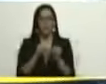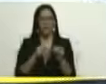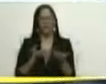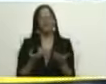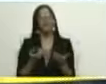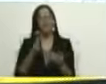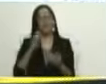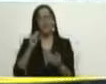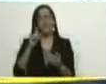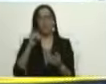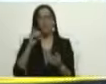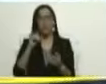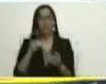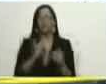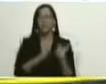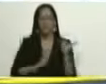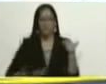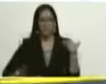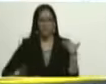la presidencia